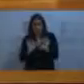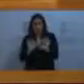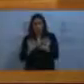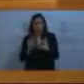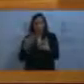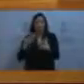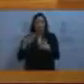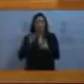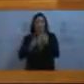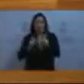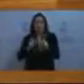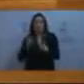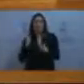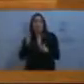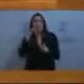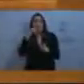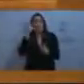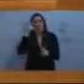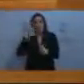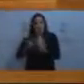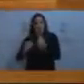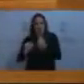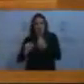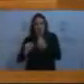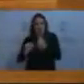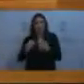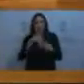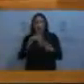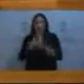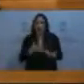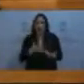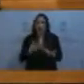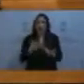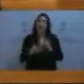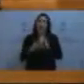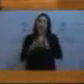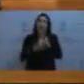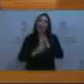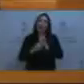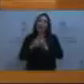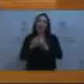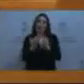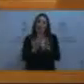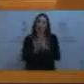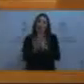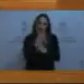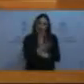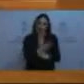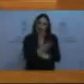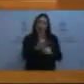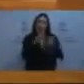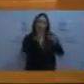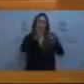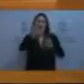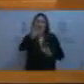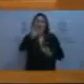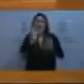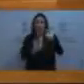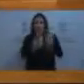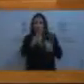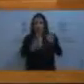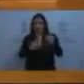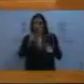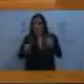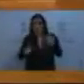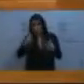consecuencias de un ictus. ¿Y qué pasa ahora? Y es la segunda medida propositiva que le planteo, con el 85% de los pacientes que no se activan